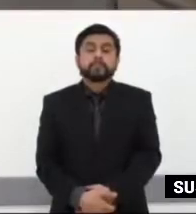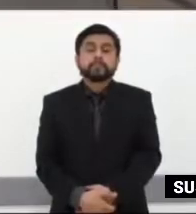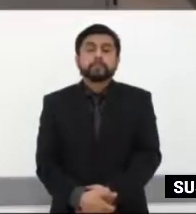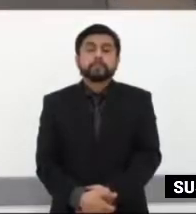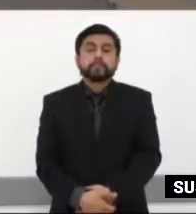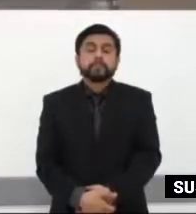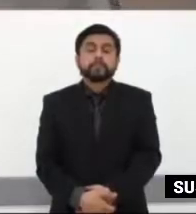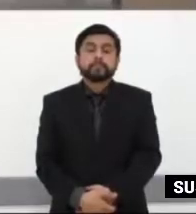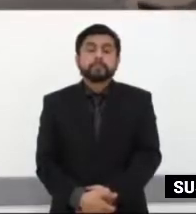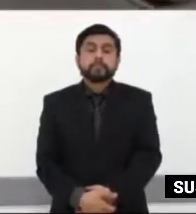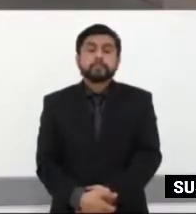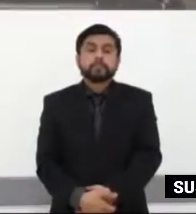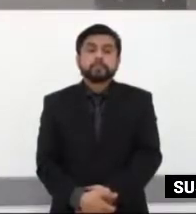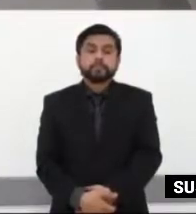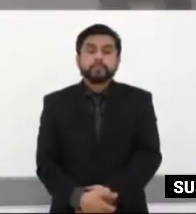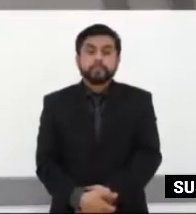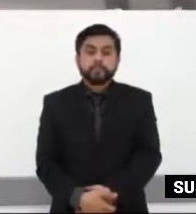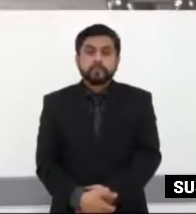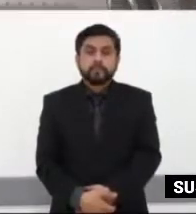Los doctores inventan cada